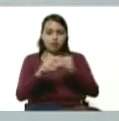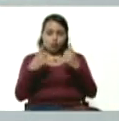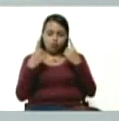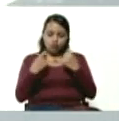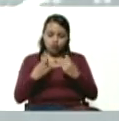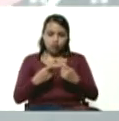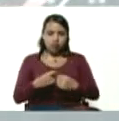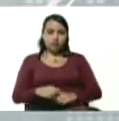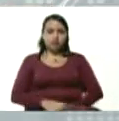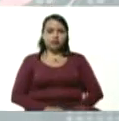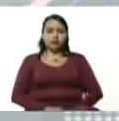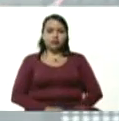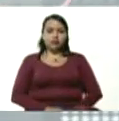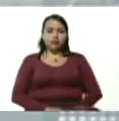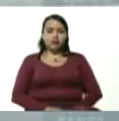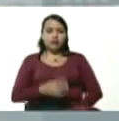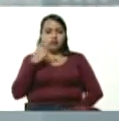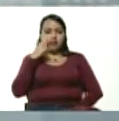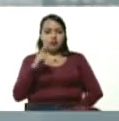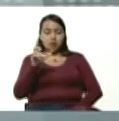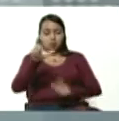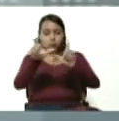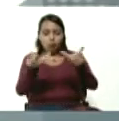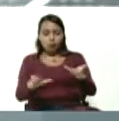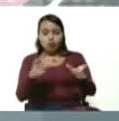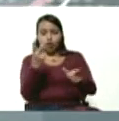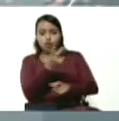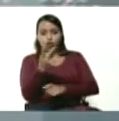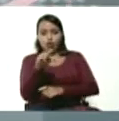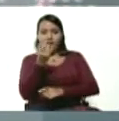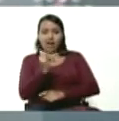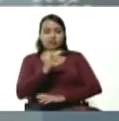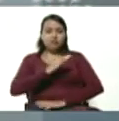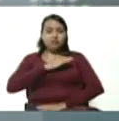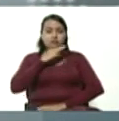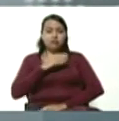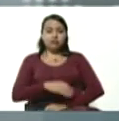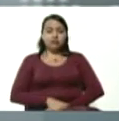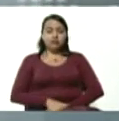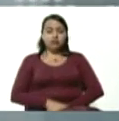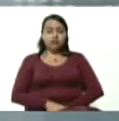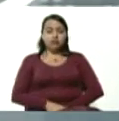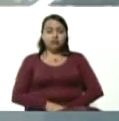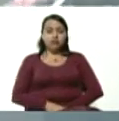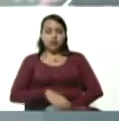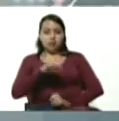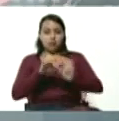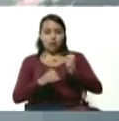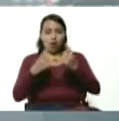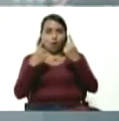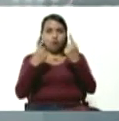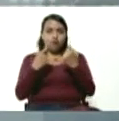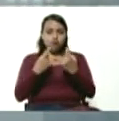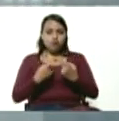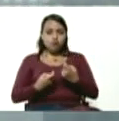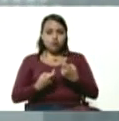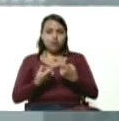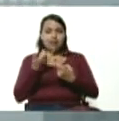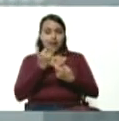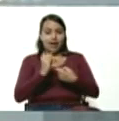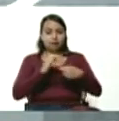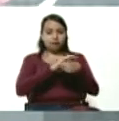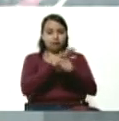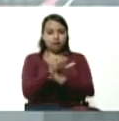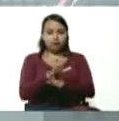una neumonía bilateral subjetiva del cuadro radiológico típico de infección por COVID